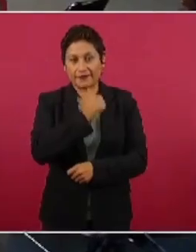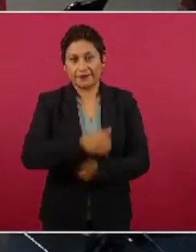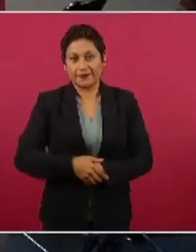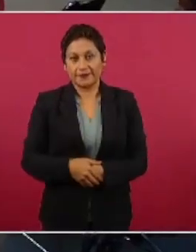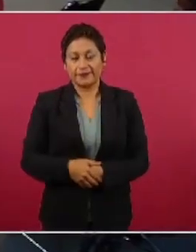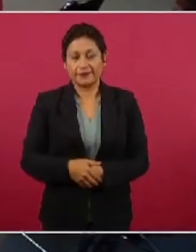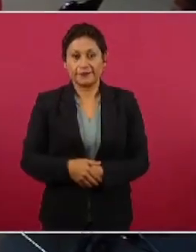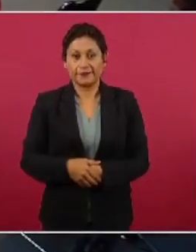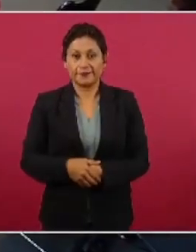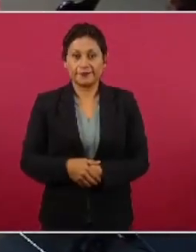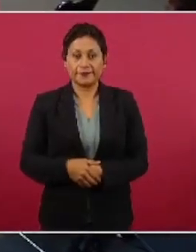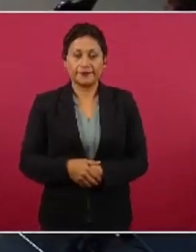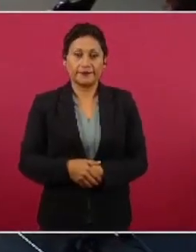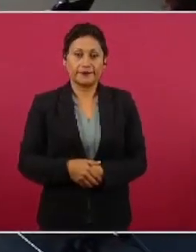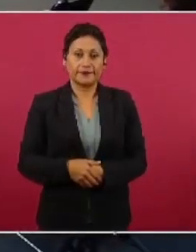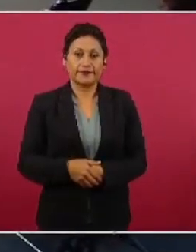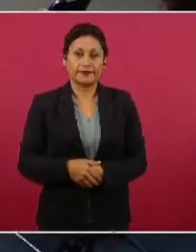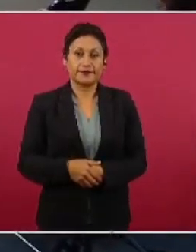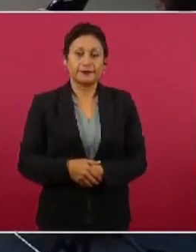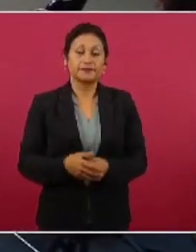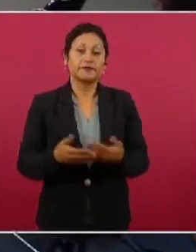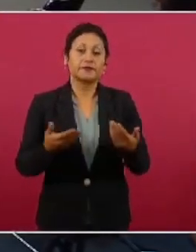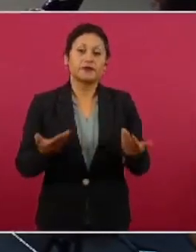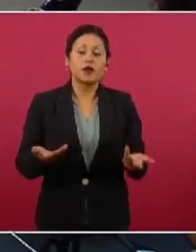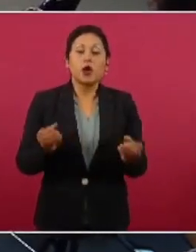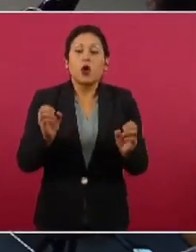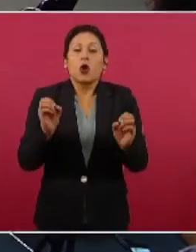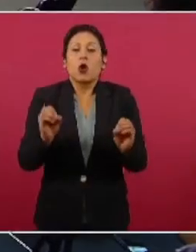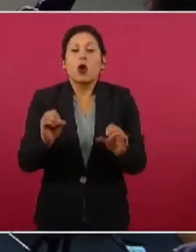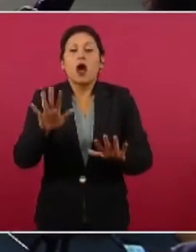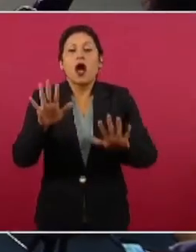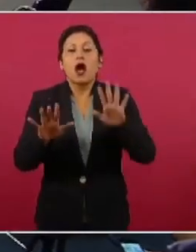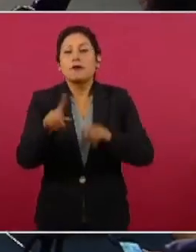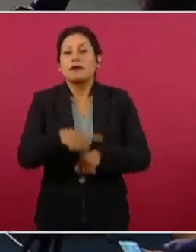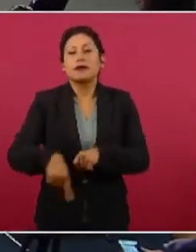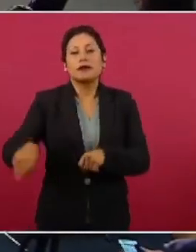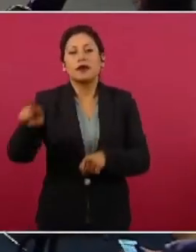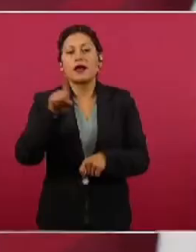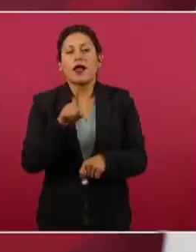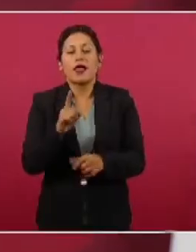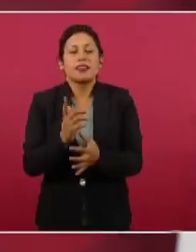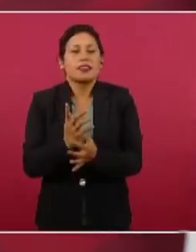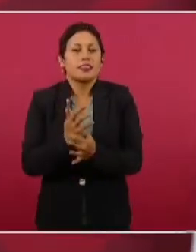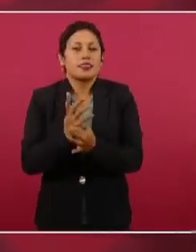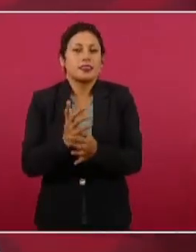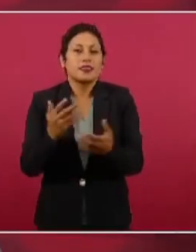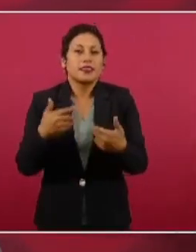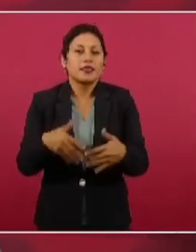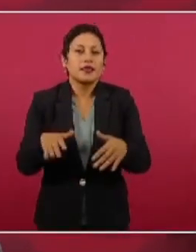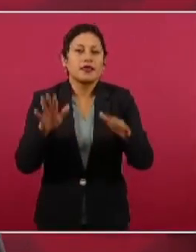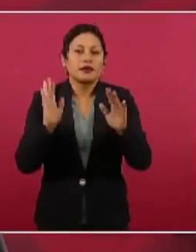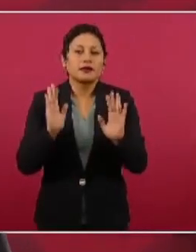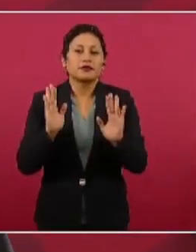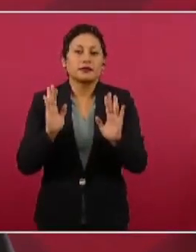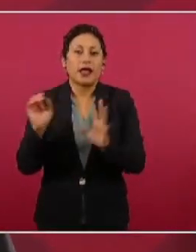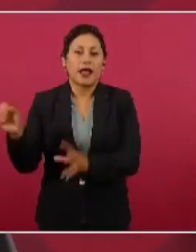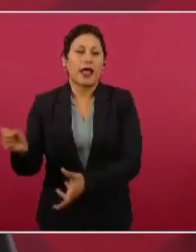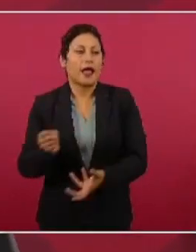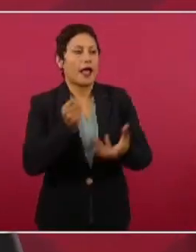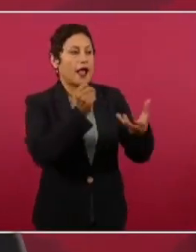Ni con el pretexto de que van a obtener